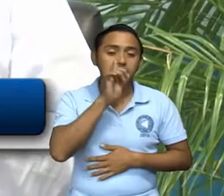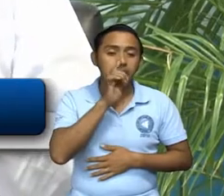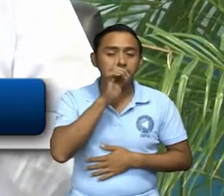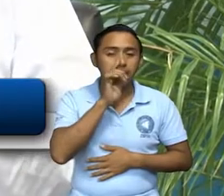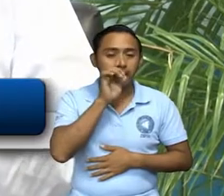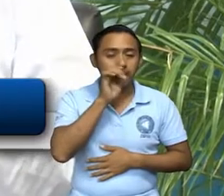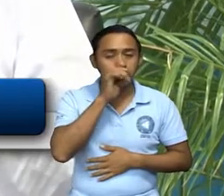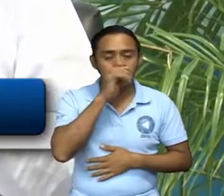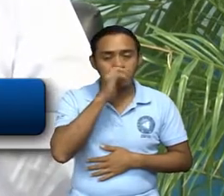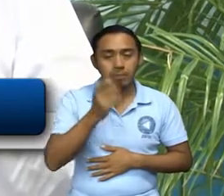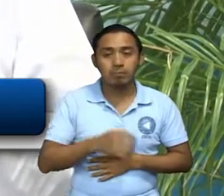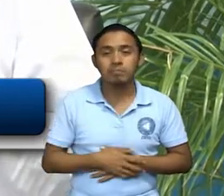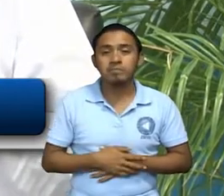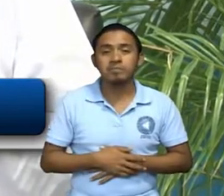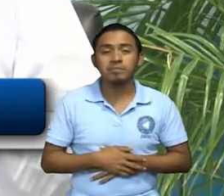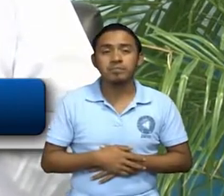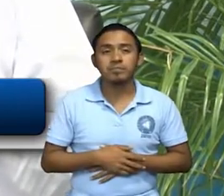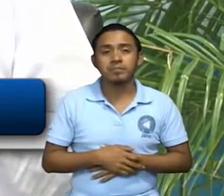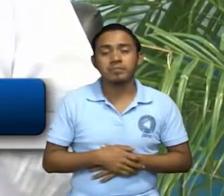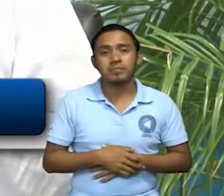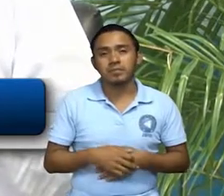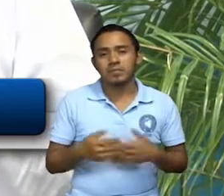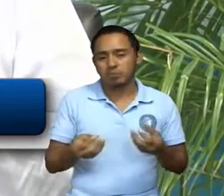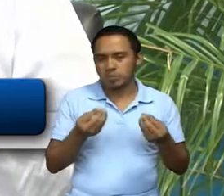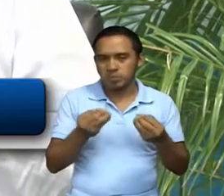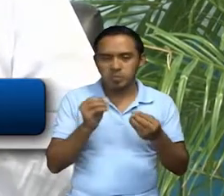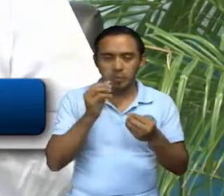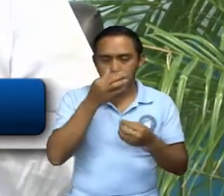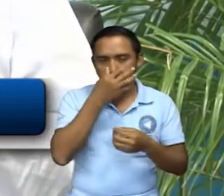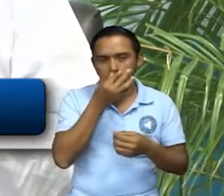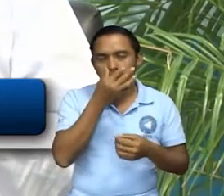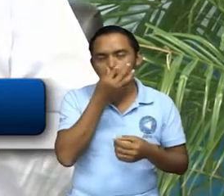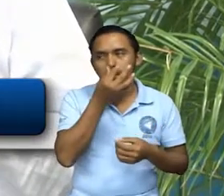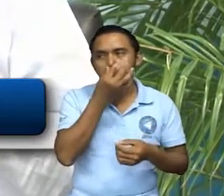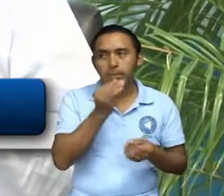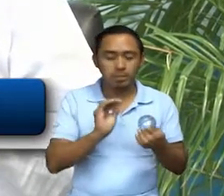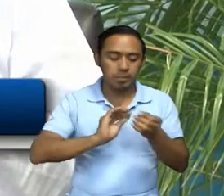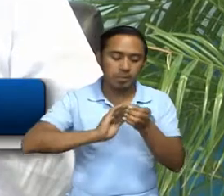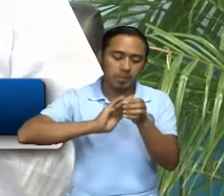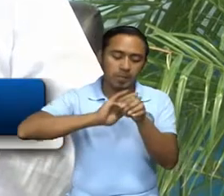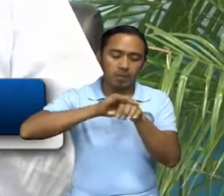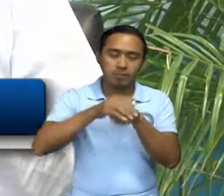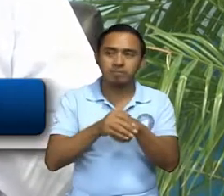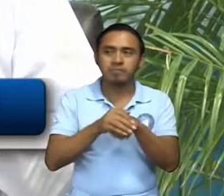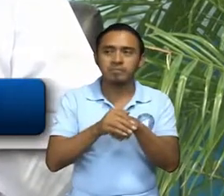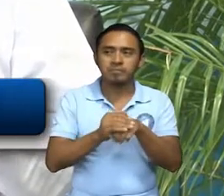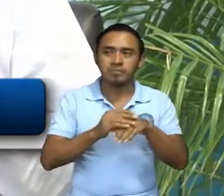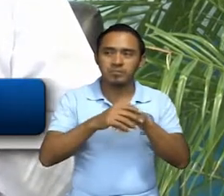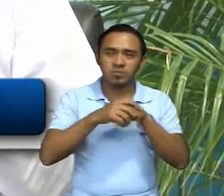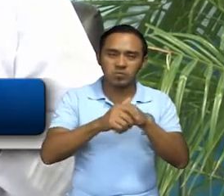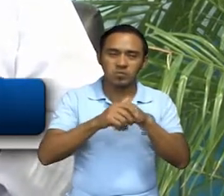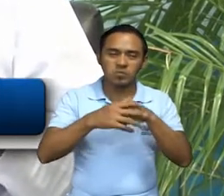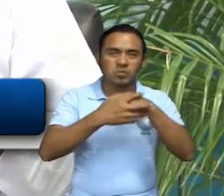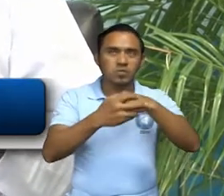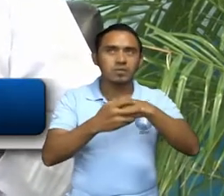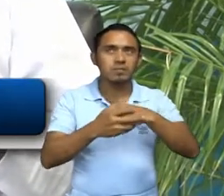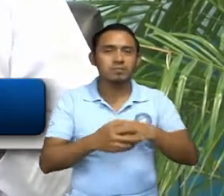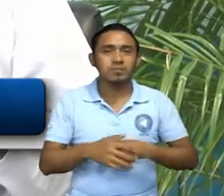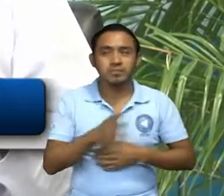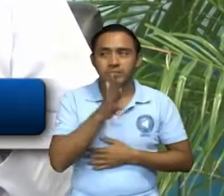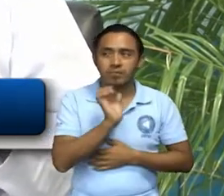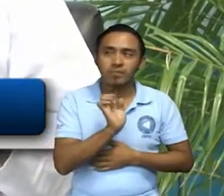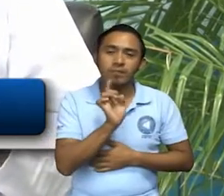Entonces, algunas veces cuando hay mucho moco, se forma como una costra, queda bien pegada, ¿sí? Exactamente. Entonces, el niño, ¿qué es